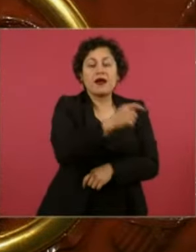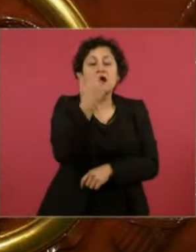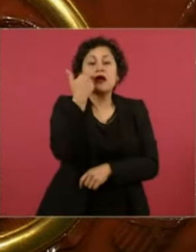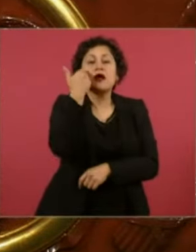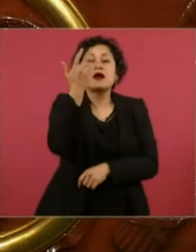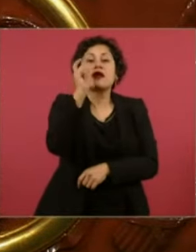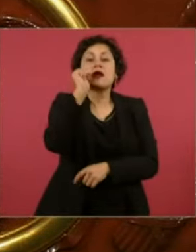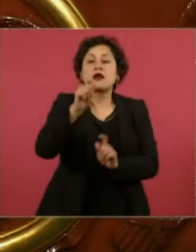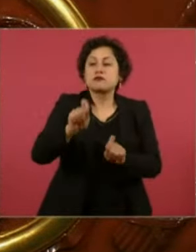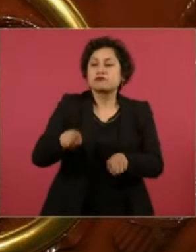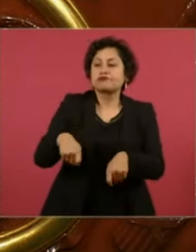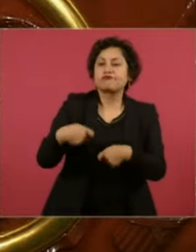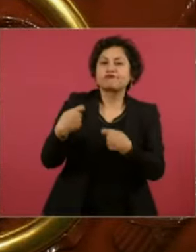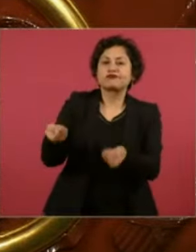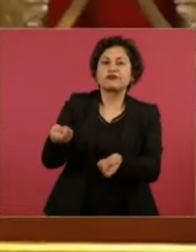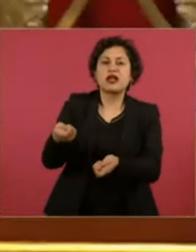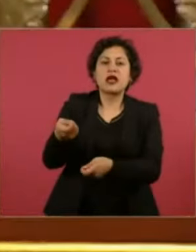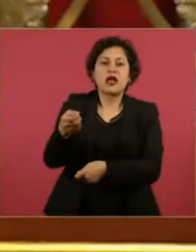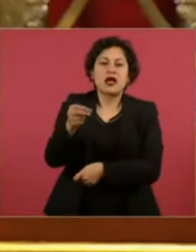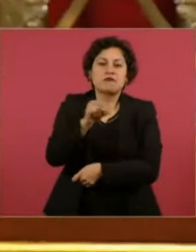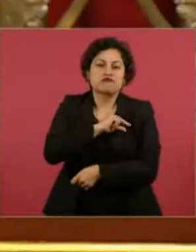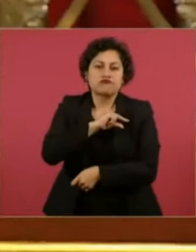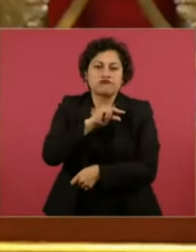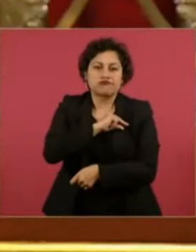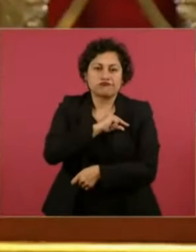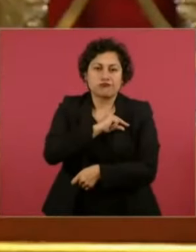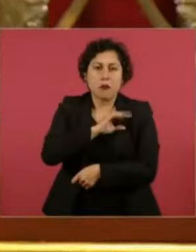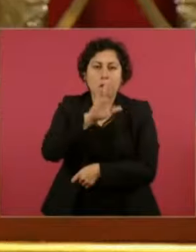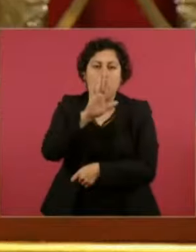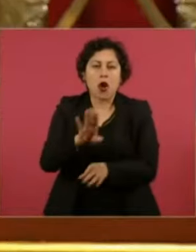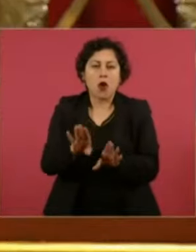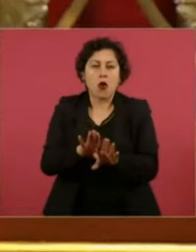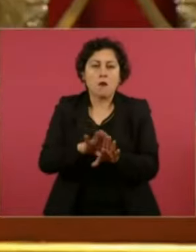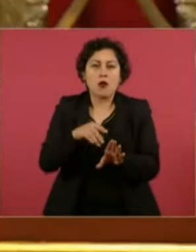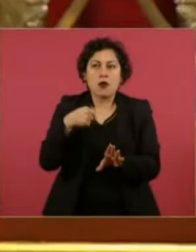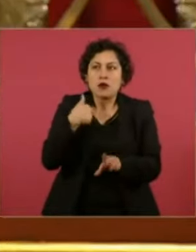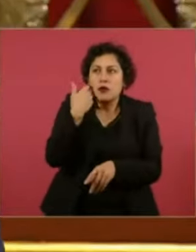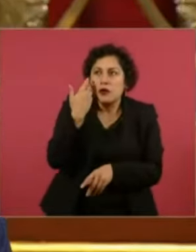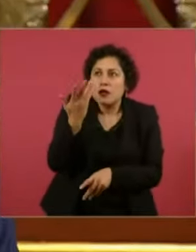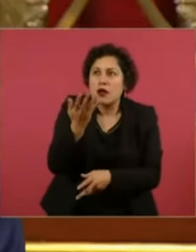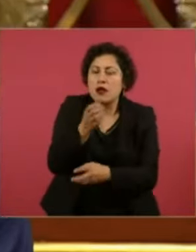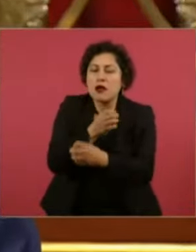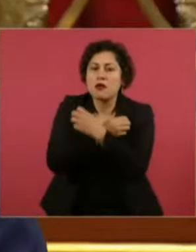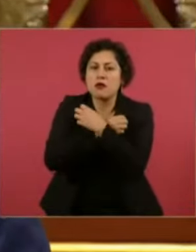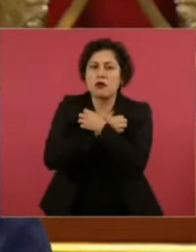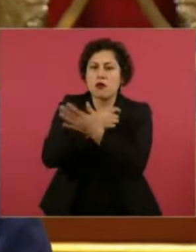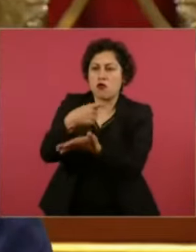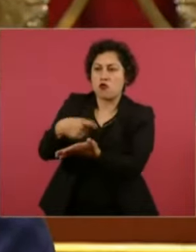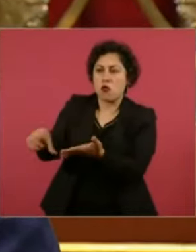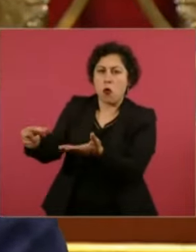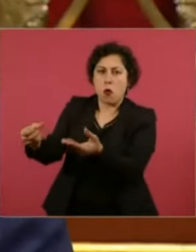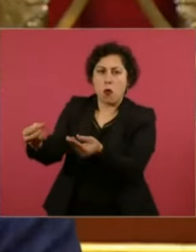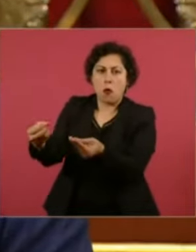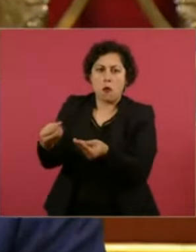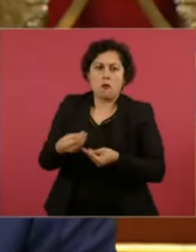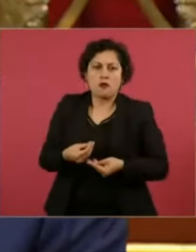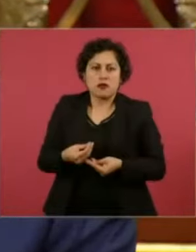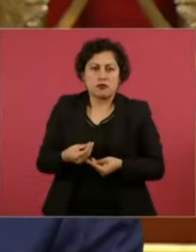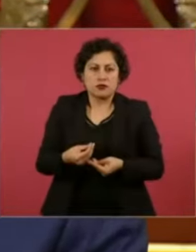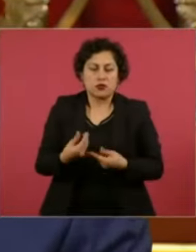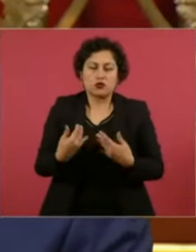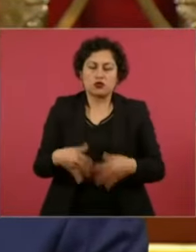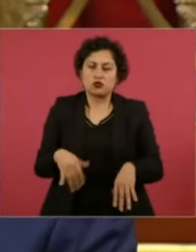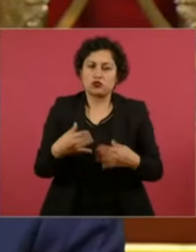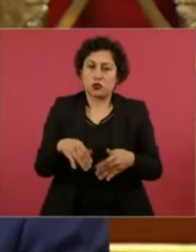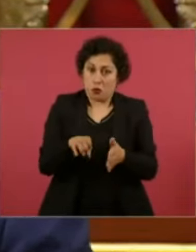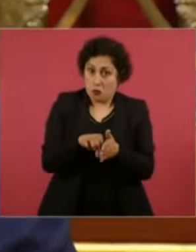debe avanzar este movimiento. Hay un tramo donde el presidente avanzó hacia algo, o sea, algo de esto ya está